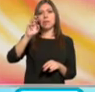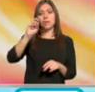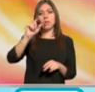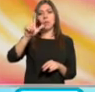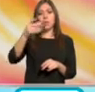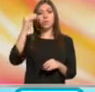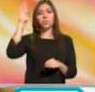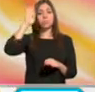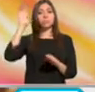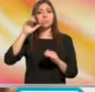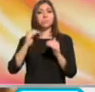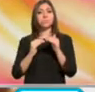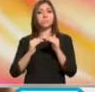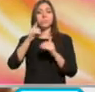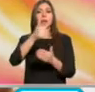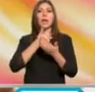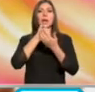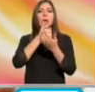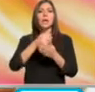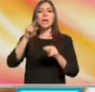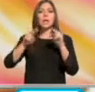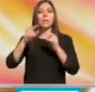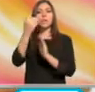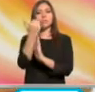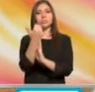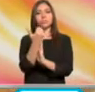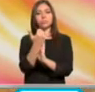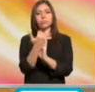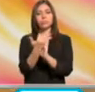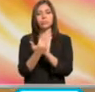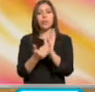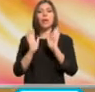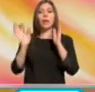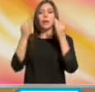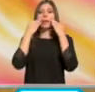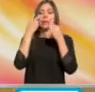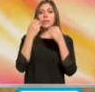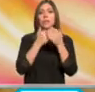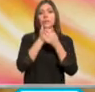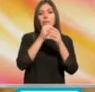visto y se ha demostrado que esto nos ayuda muy importantemente. Oye, pero a ver,